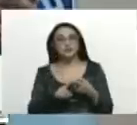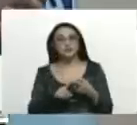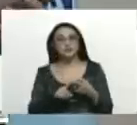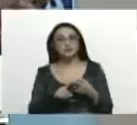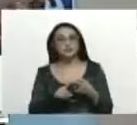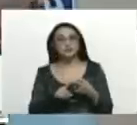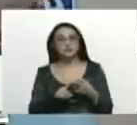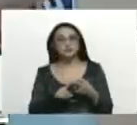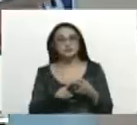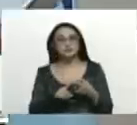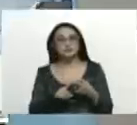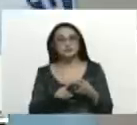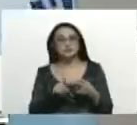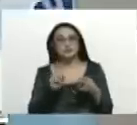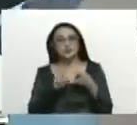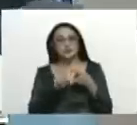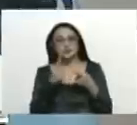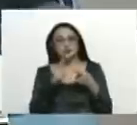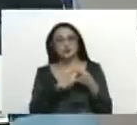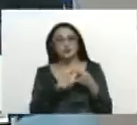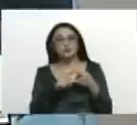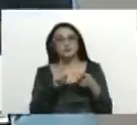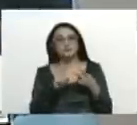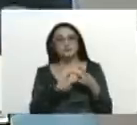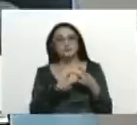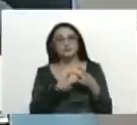Fernández es uno